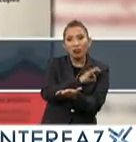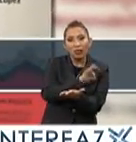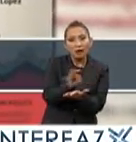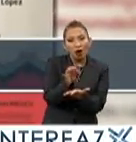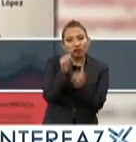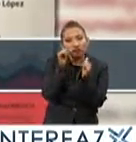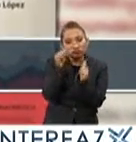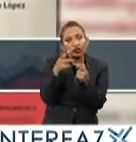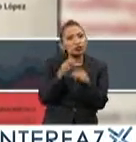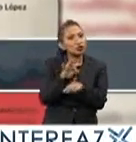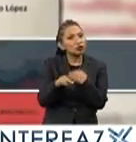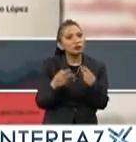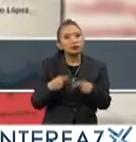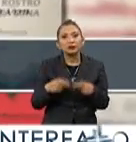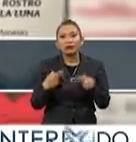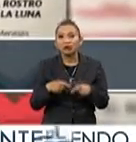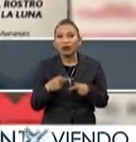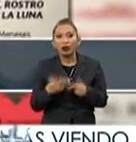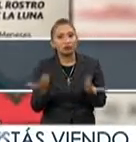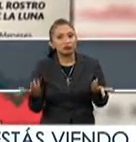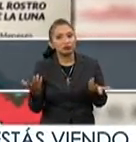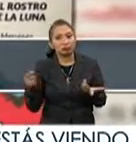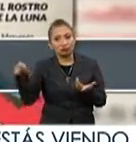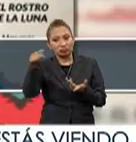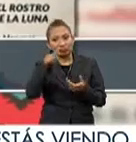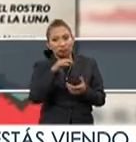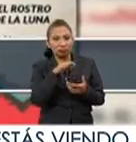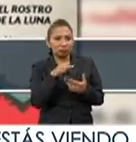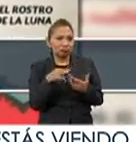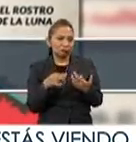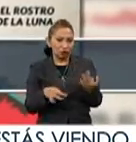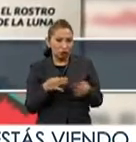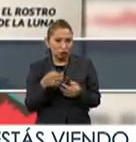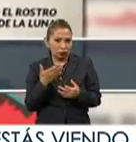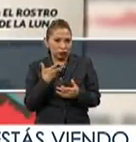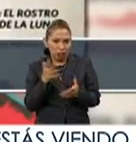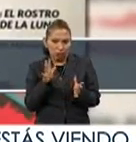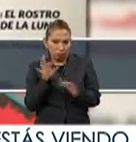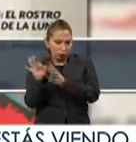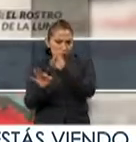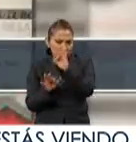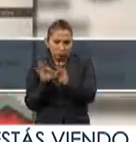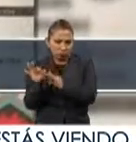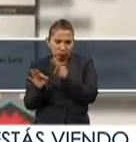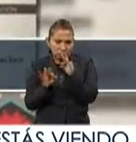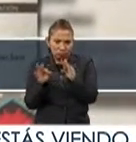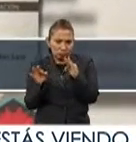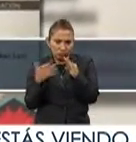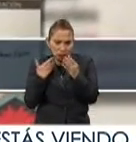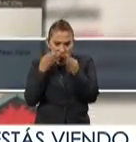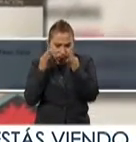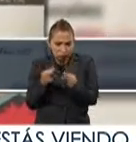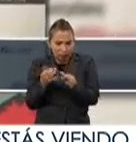podamos atender a toda la población y todos tengamos un trato